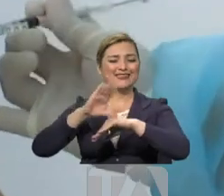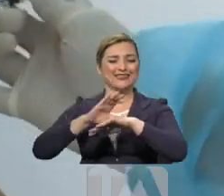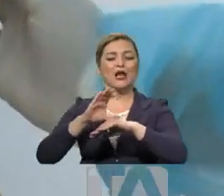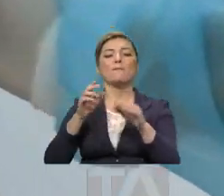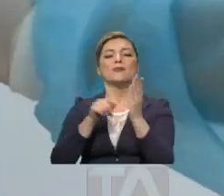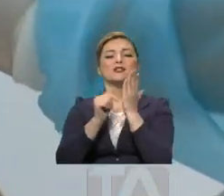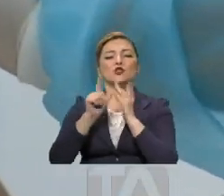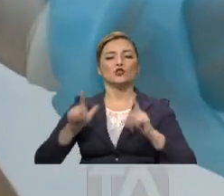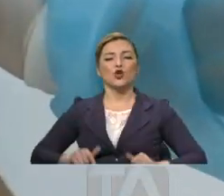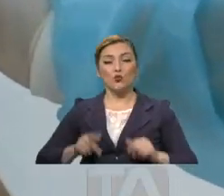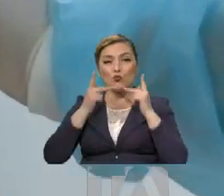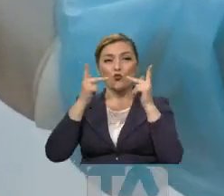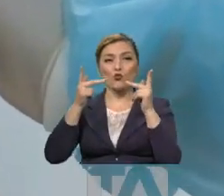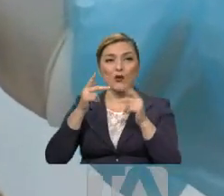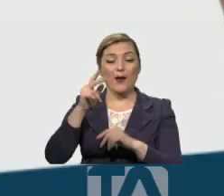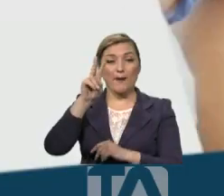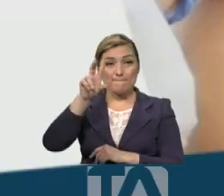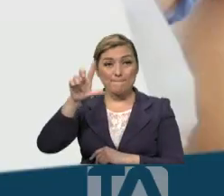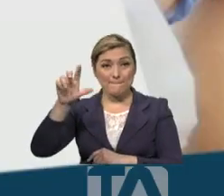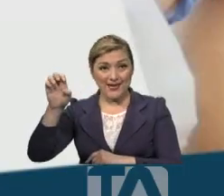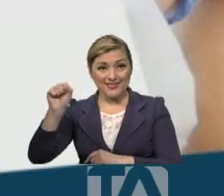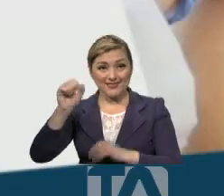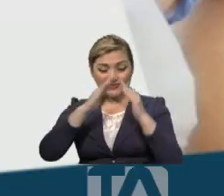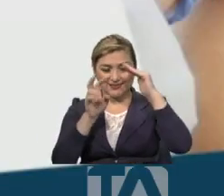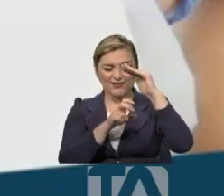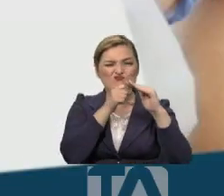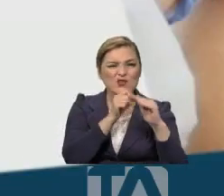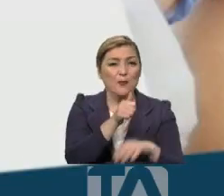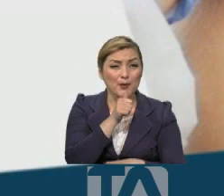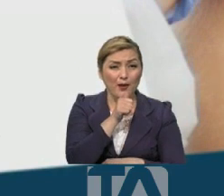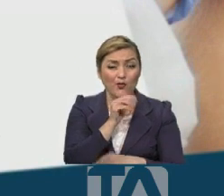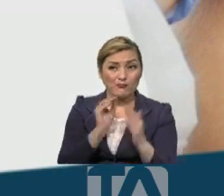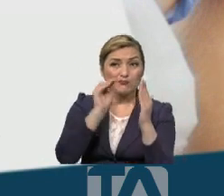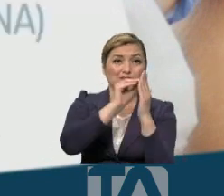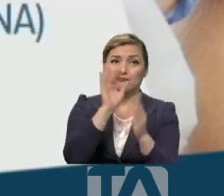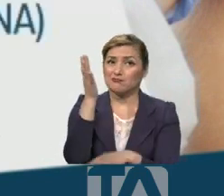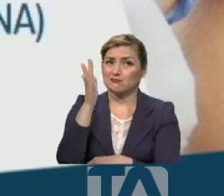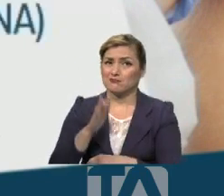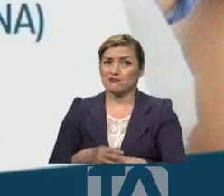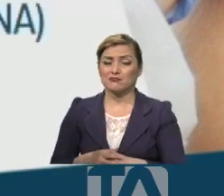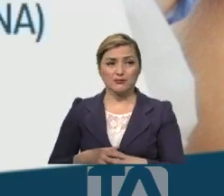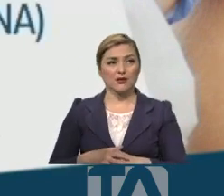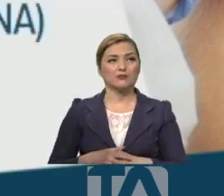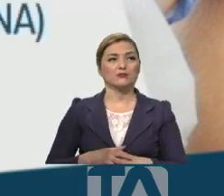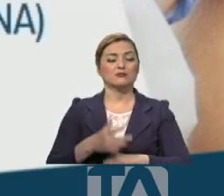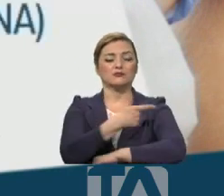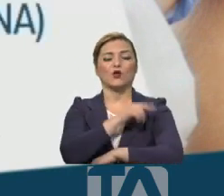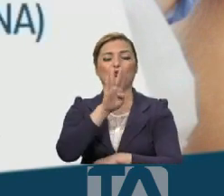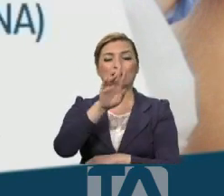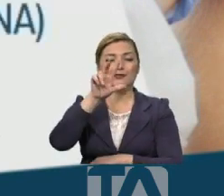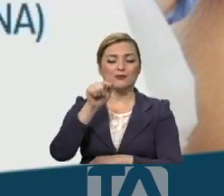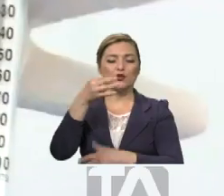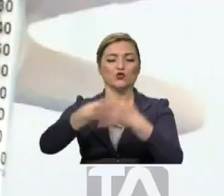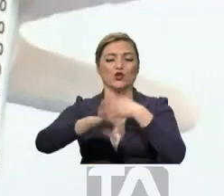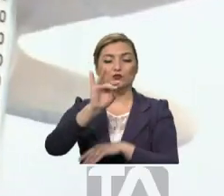No consta el geriátrico de Los Valles. En esta etapa cero se espera vacunar a 43.000 personas, por lo que llegarán